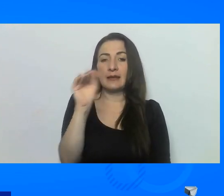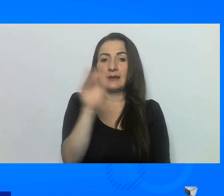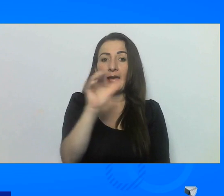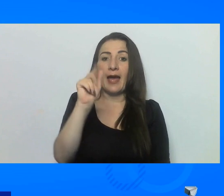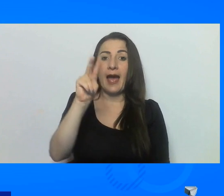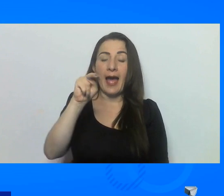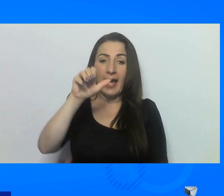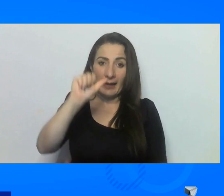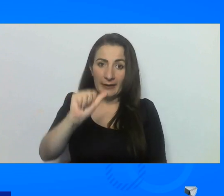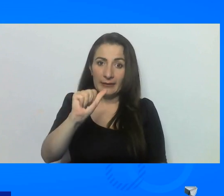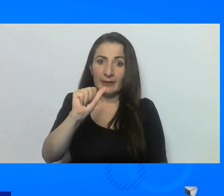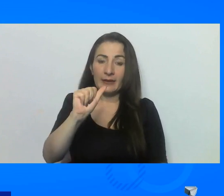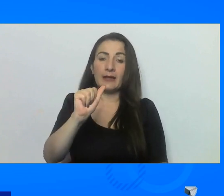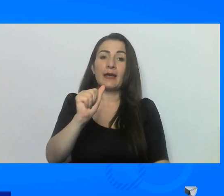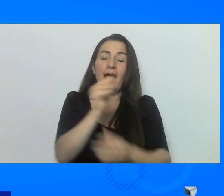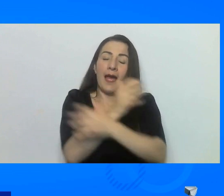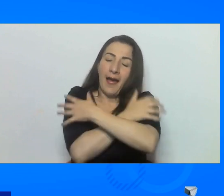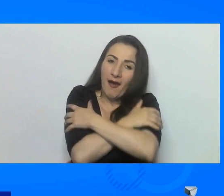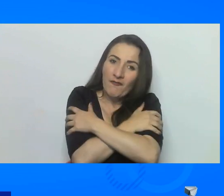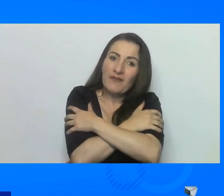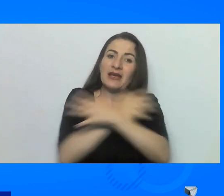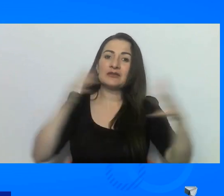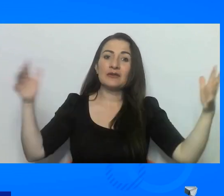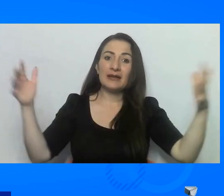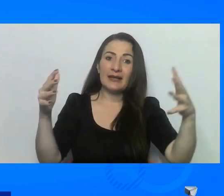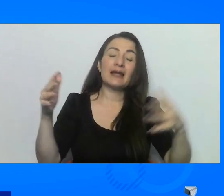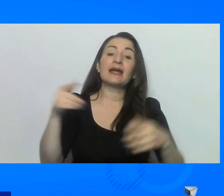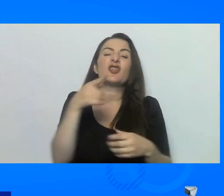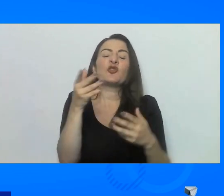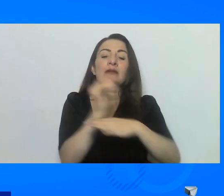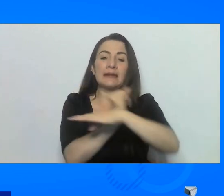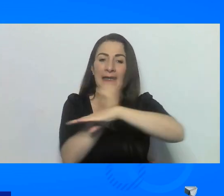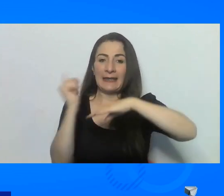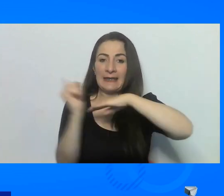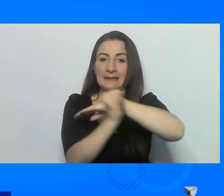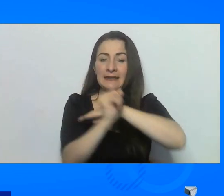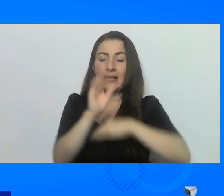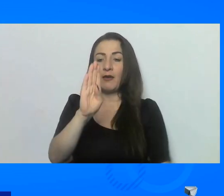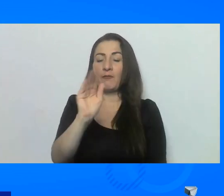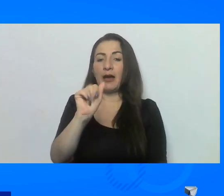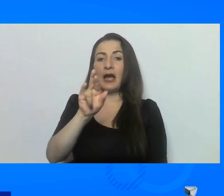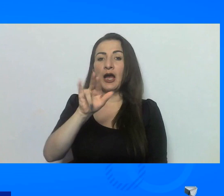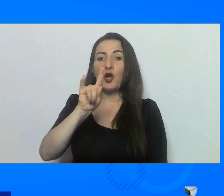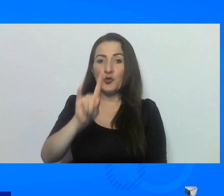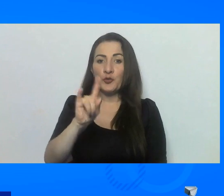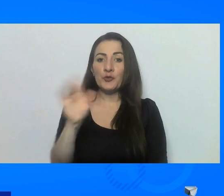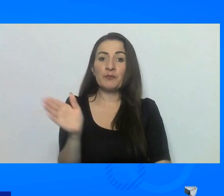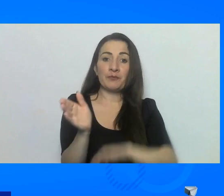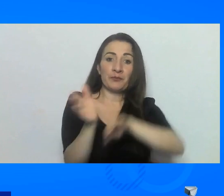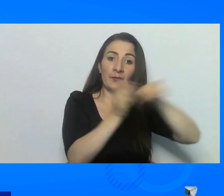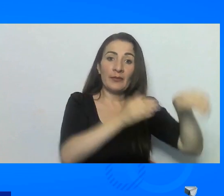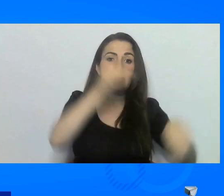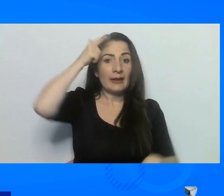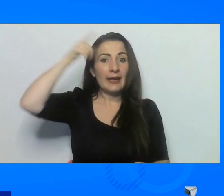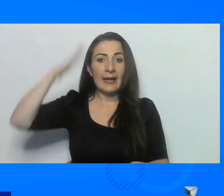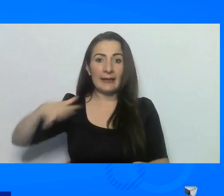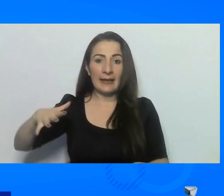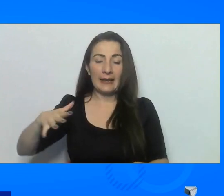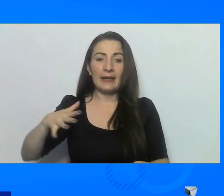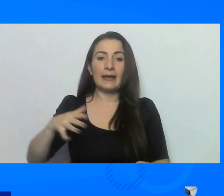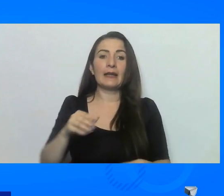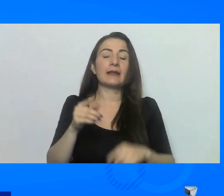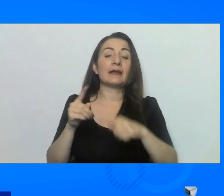enviamos un gran abrazo. Nos ven desde la isla de Barú, la Institución Educativa Milagrosa de Cartagena, todos